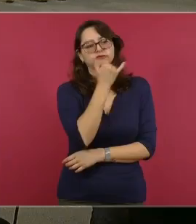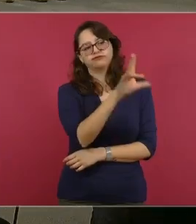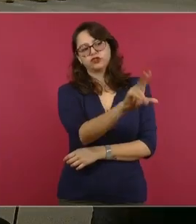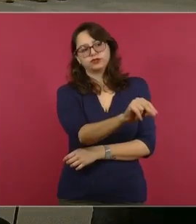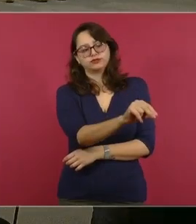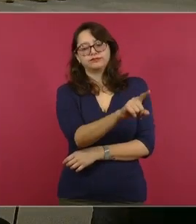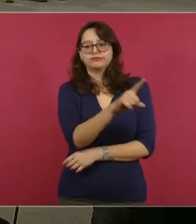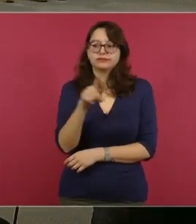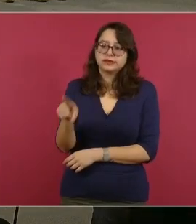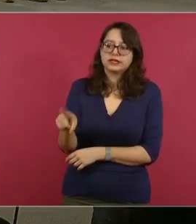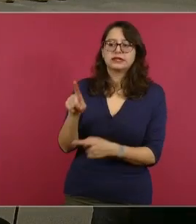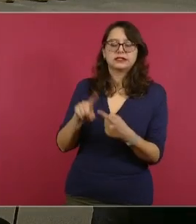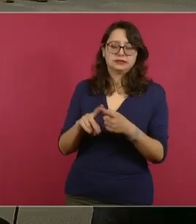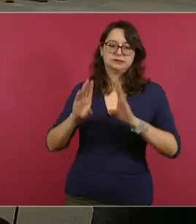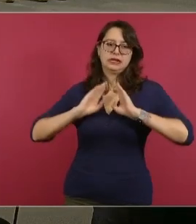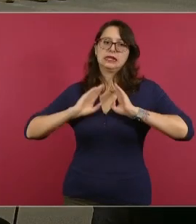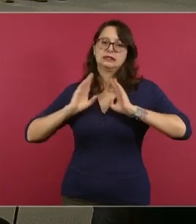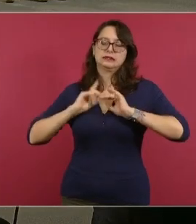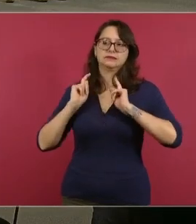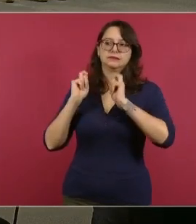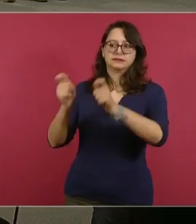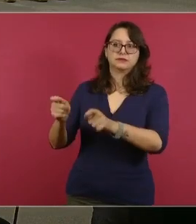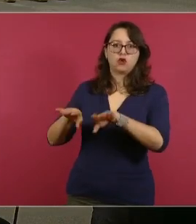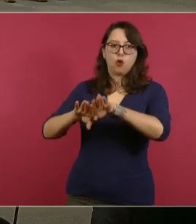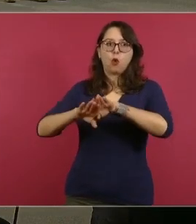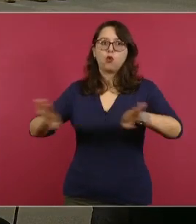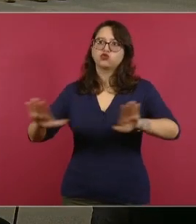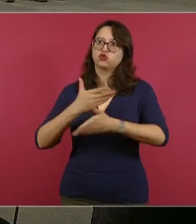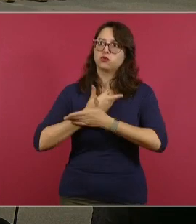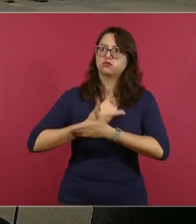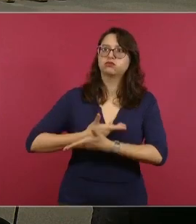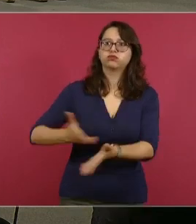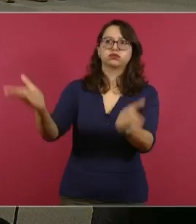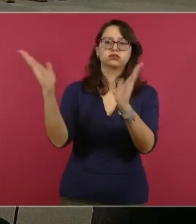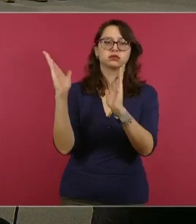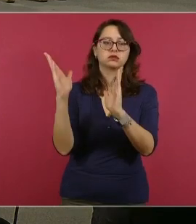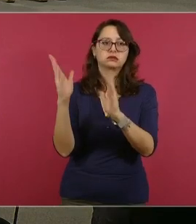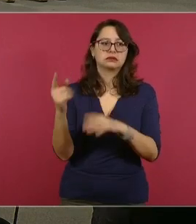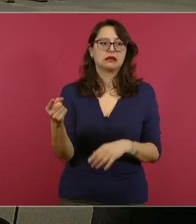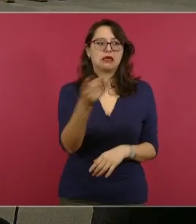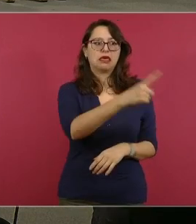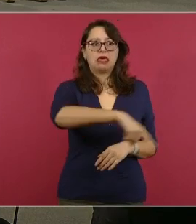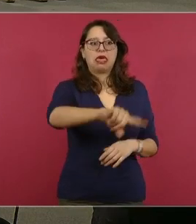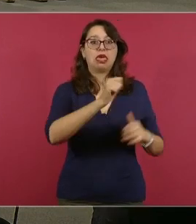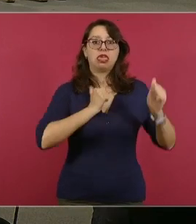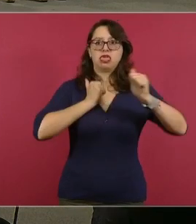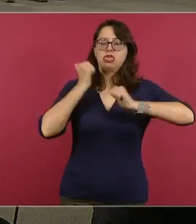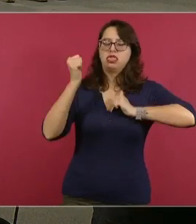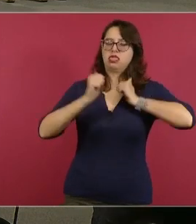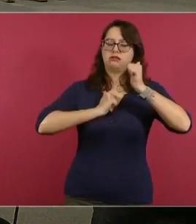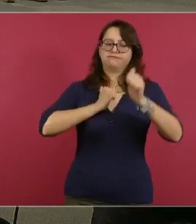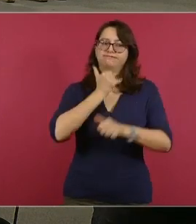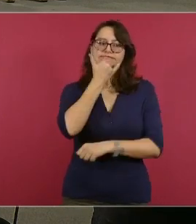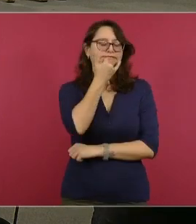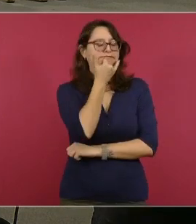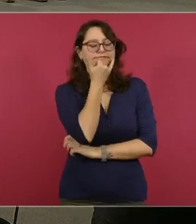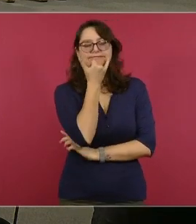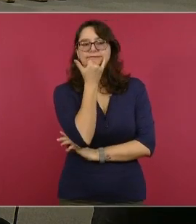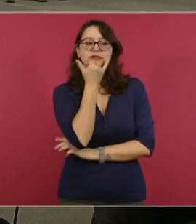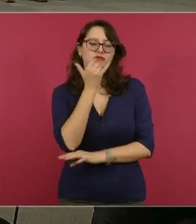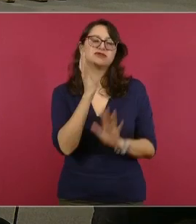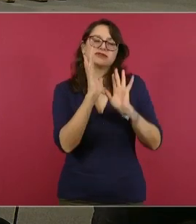aproveche de la necesidad de la gente. En forma directa se va a